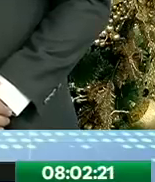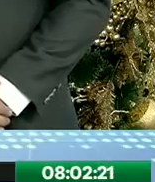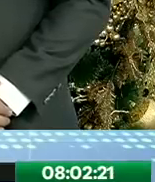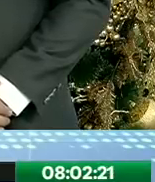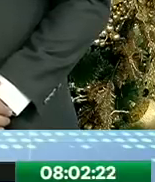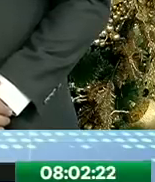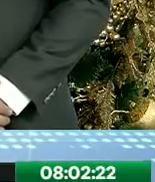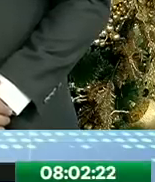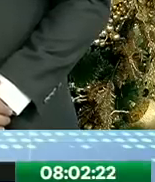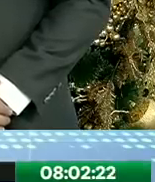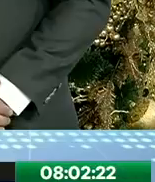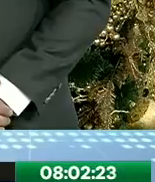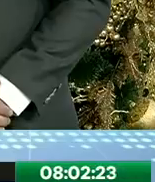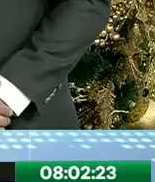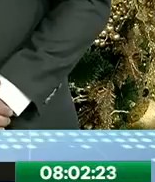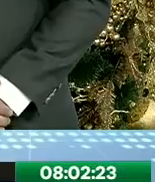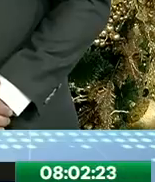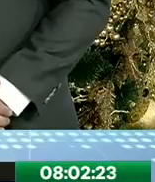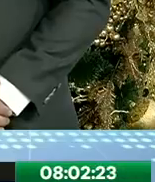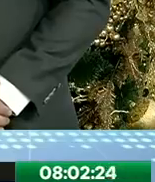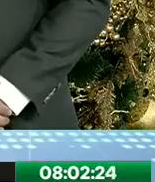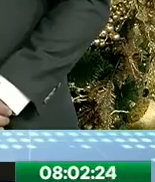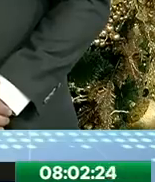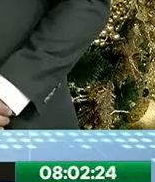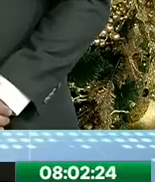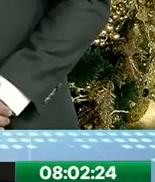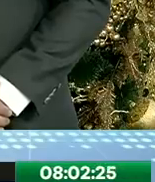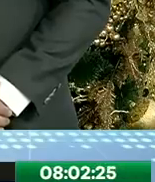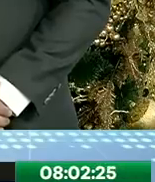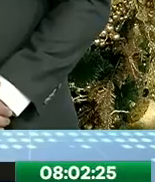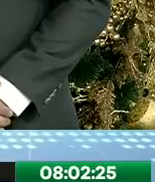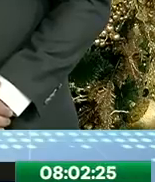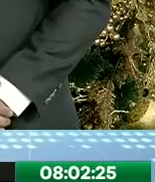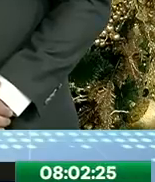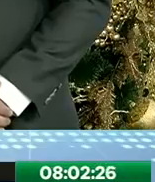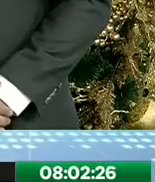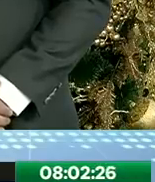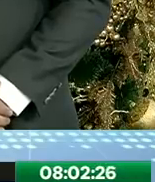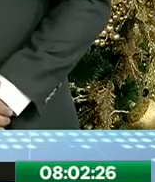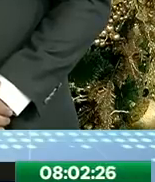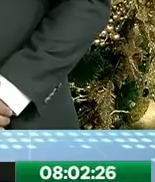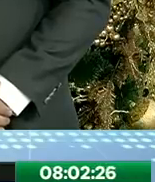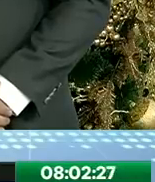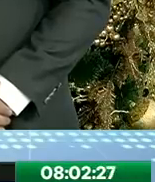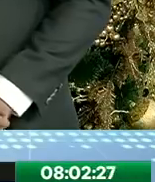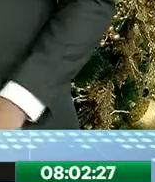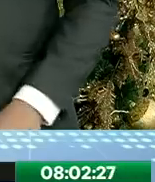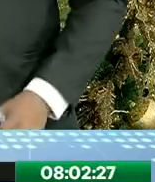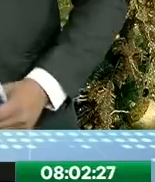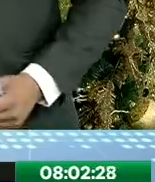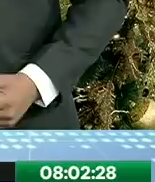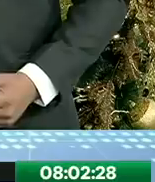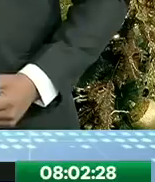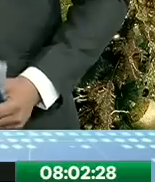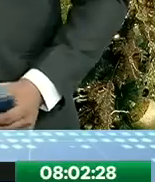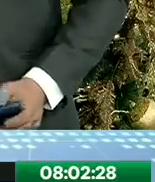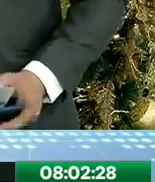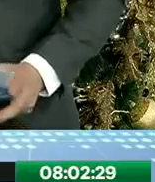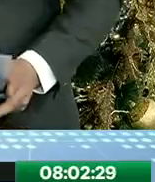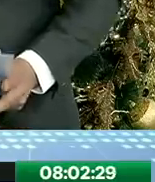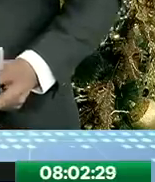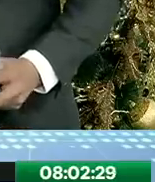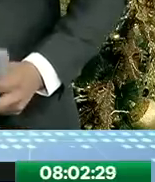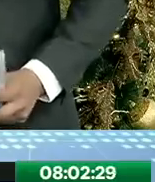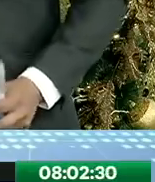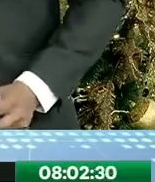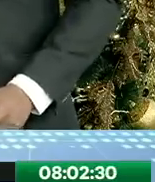a los equipos al mediodía. ¿Qué resultados va a haber, no? Porque yo ya dije lo que dice un conocedor, un extraordinario